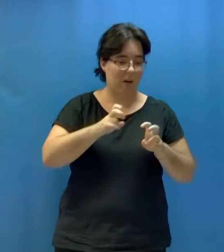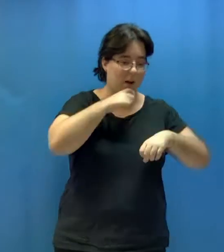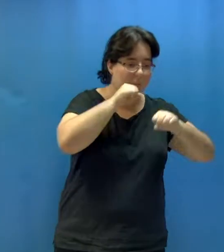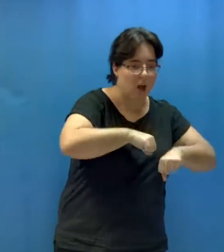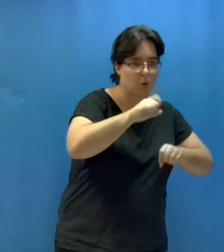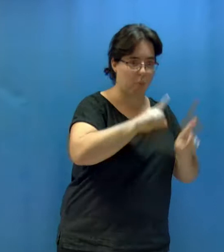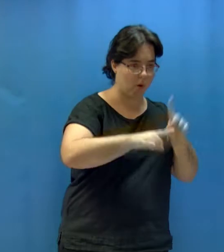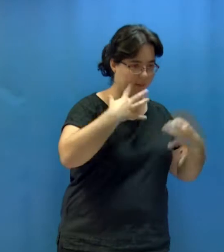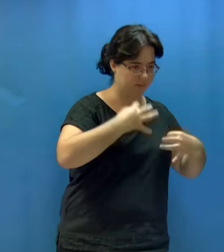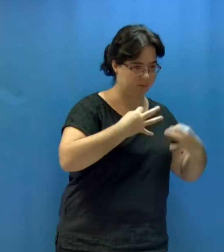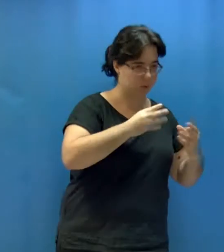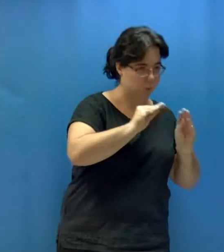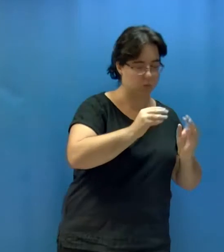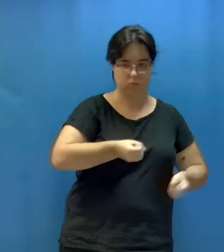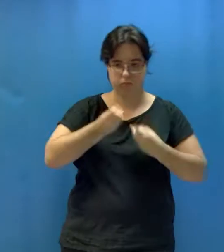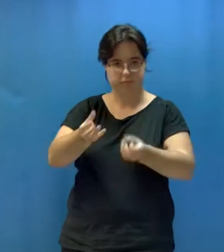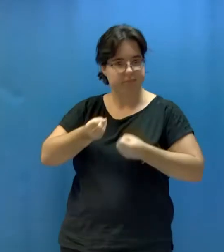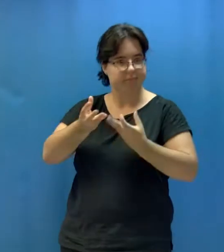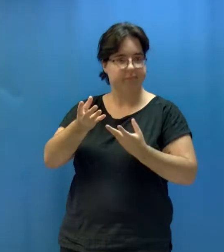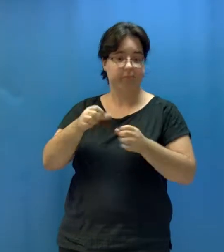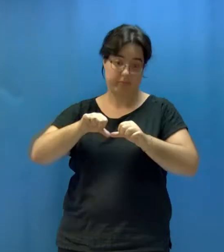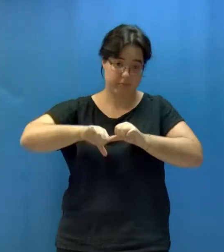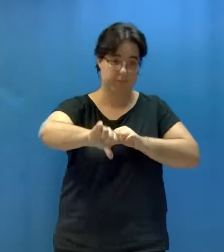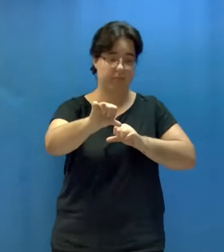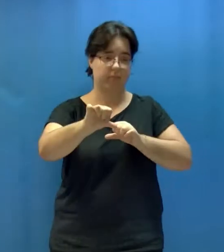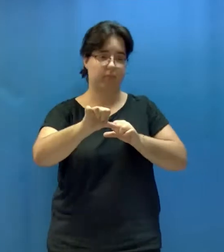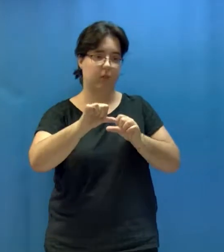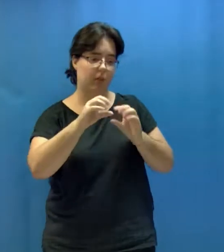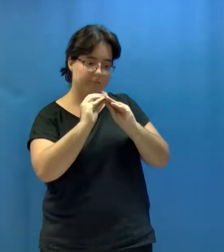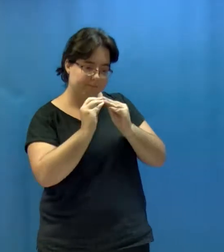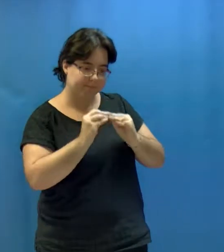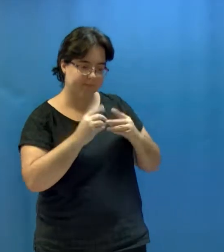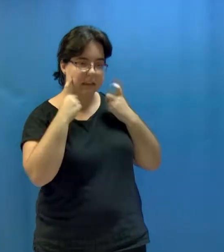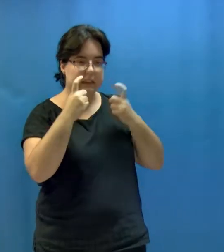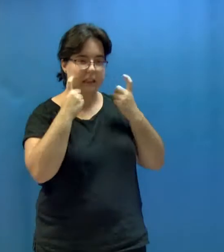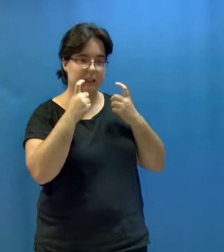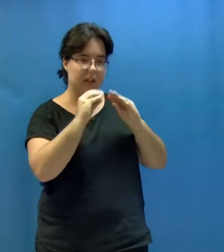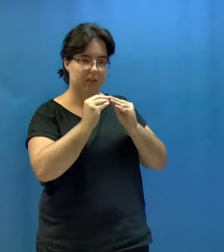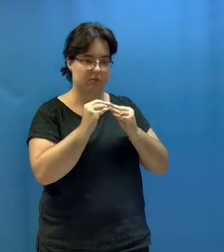afectan a los mayores. Elaborar y participar en el Plan Municipal de Envejecimiento